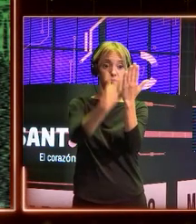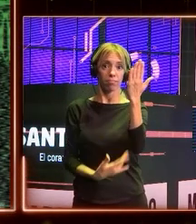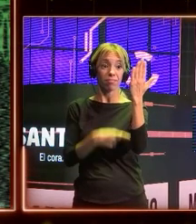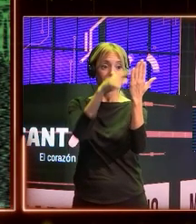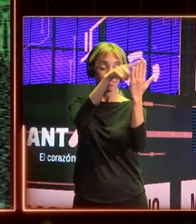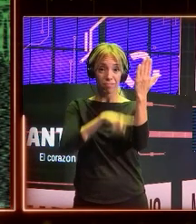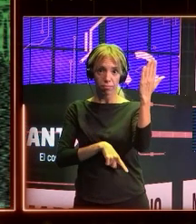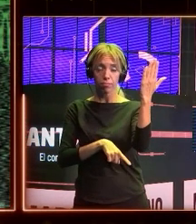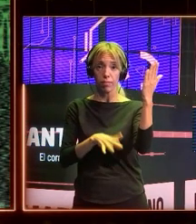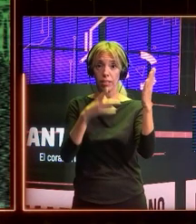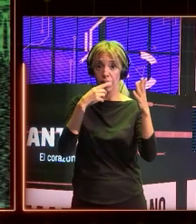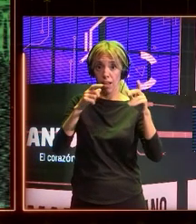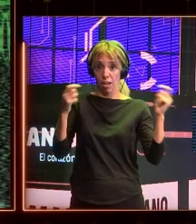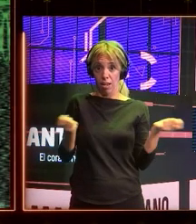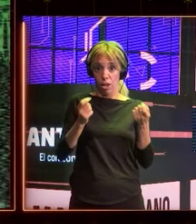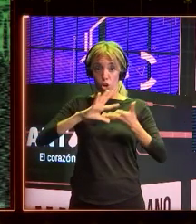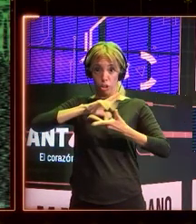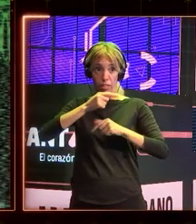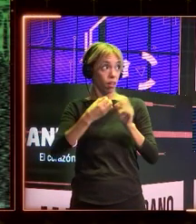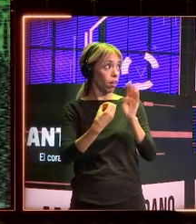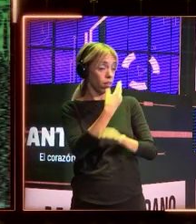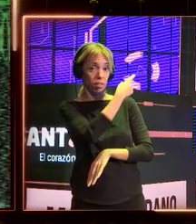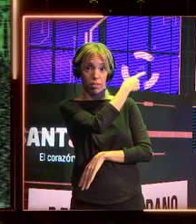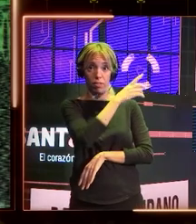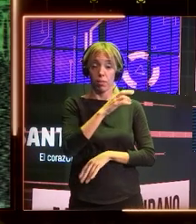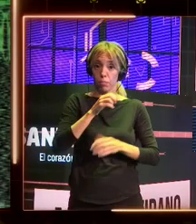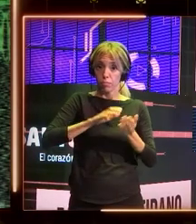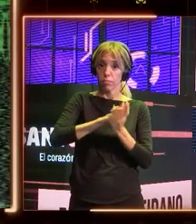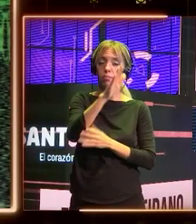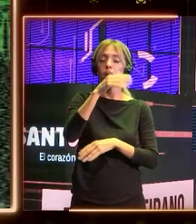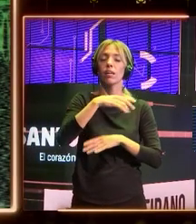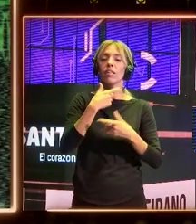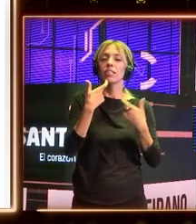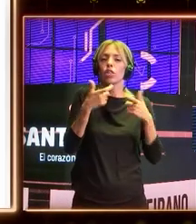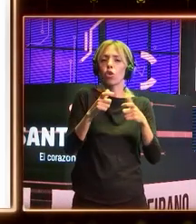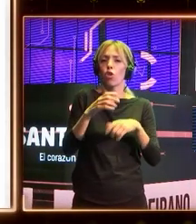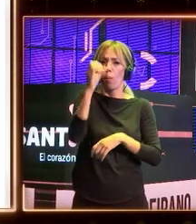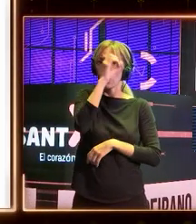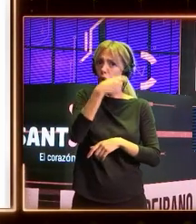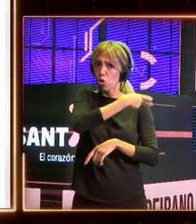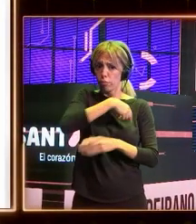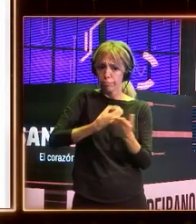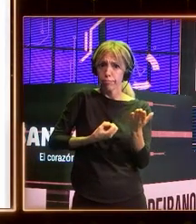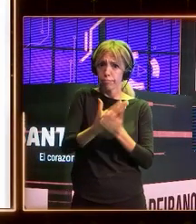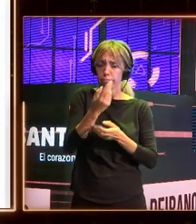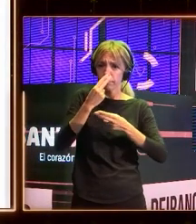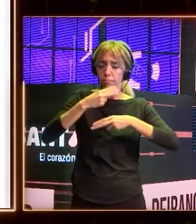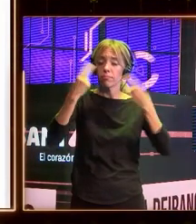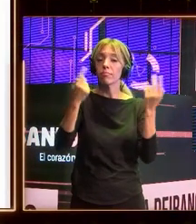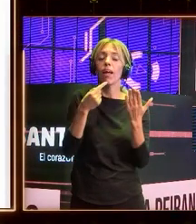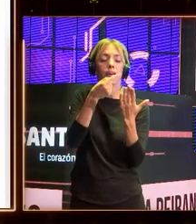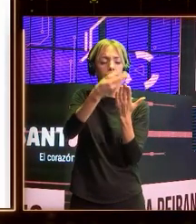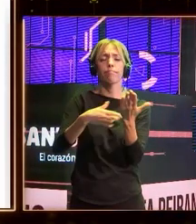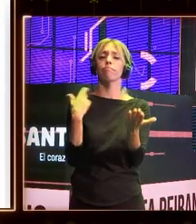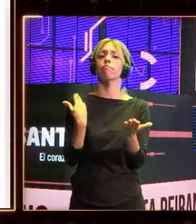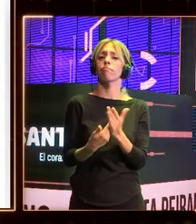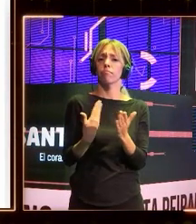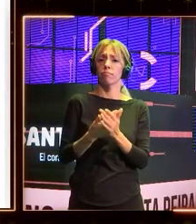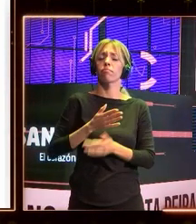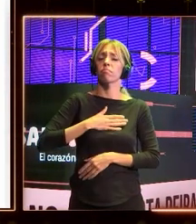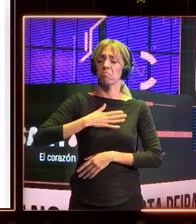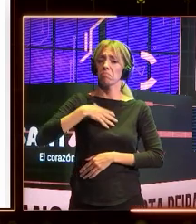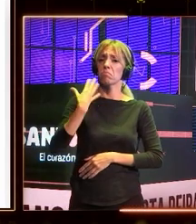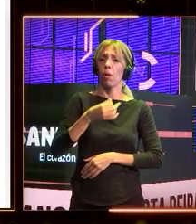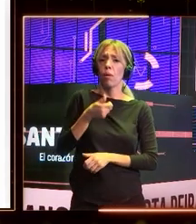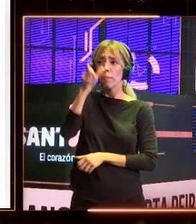datos, este es el artículo que publicaron curiosamente en la sección de opinión, en el que enseñaron cómo pudieron